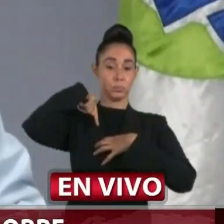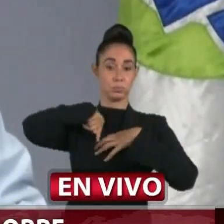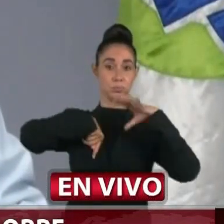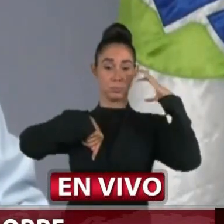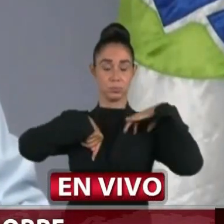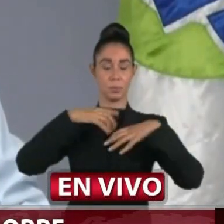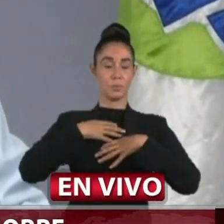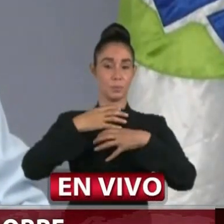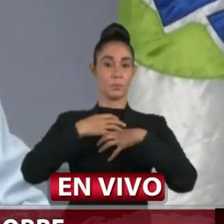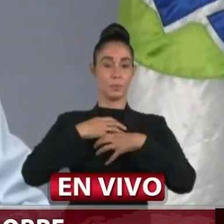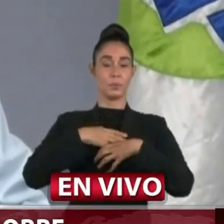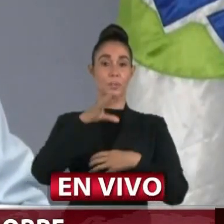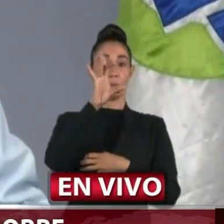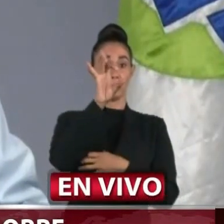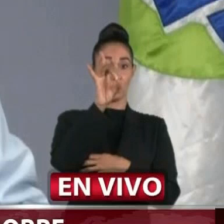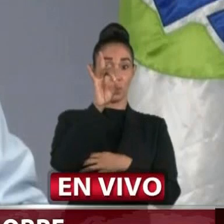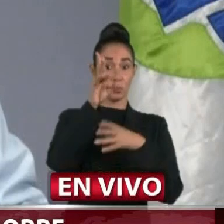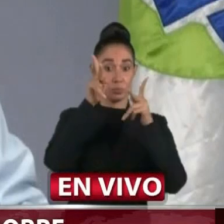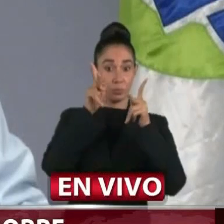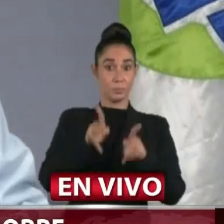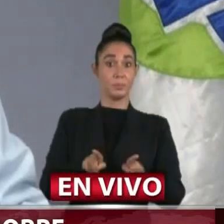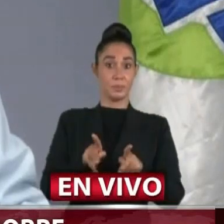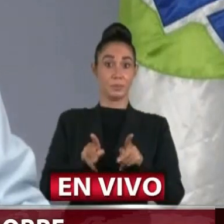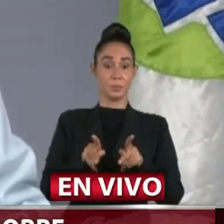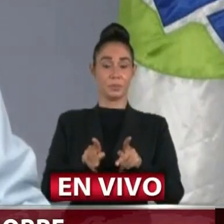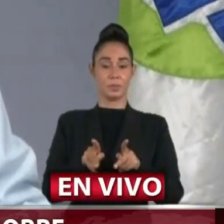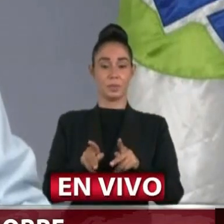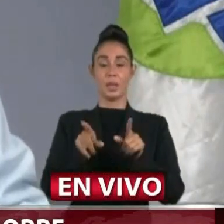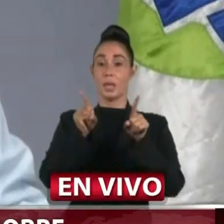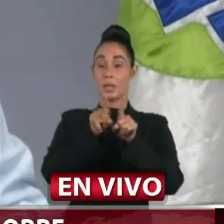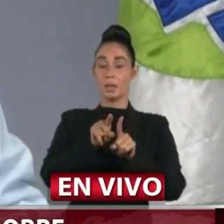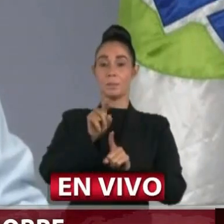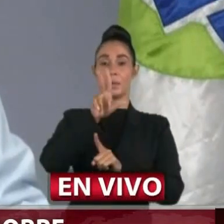y 32 con ventiladores.